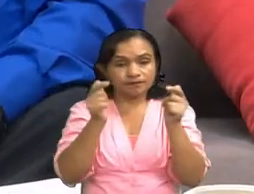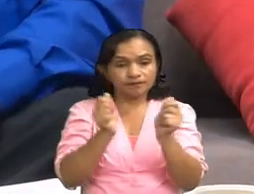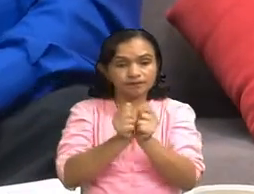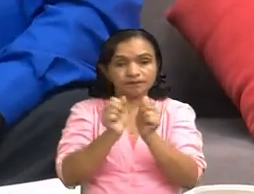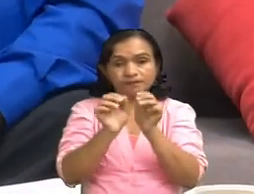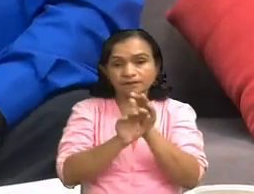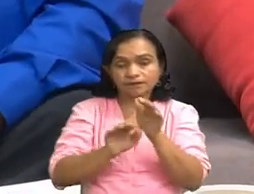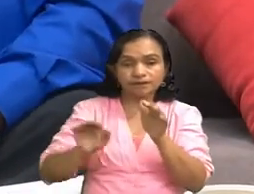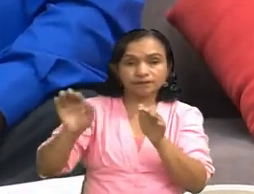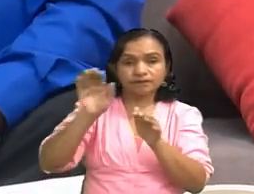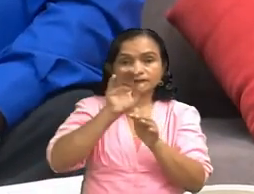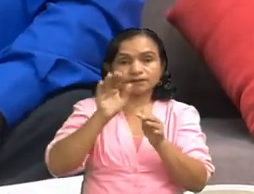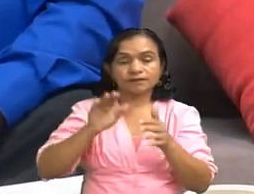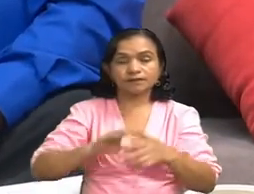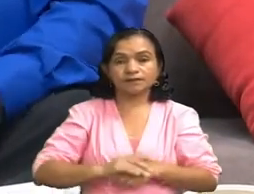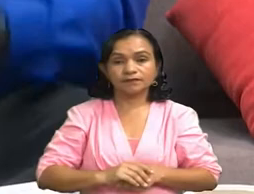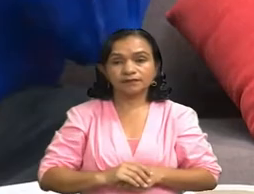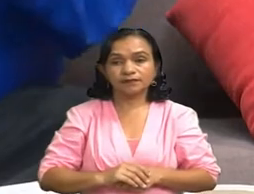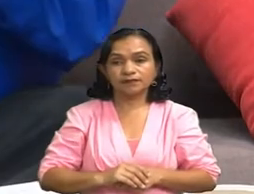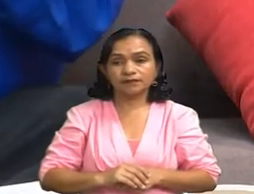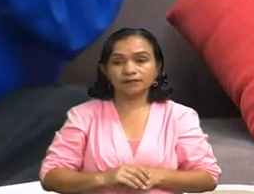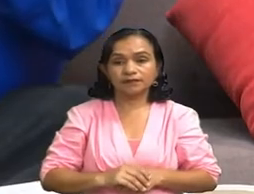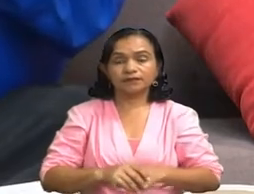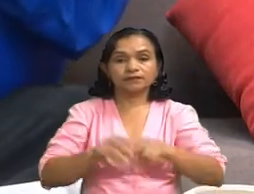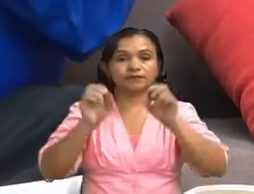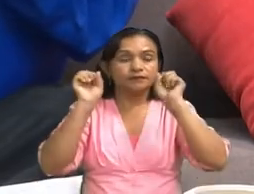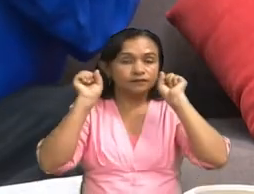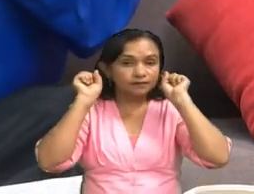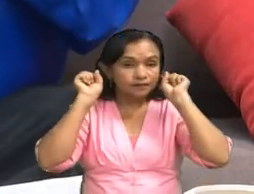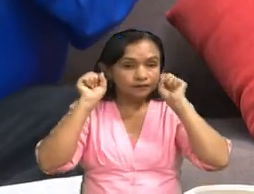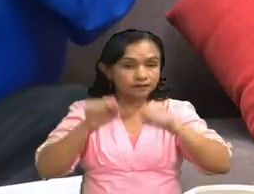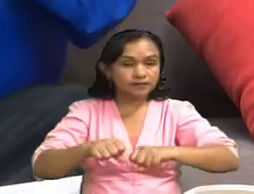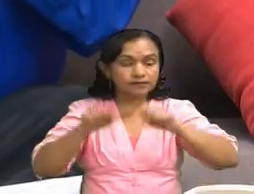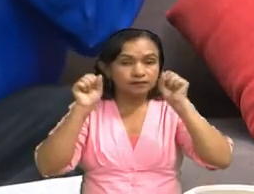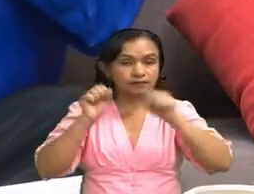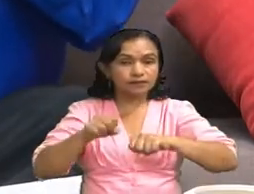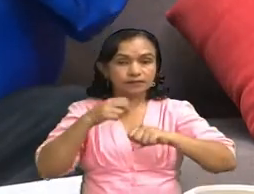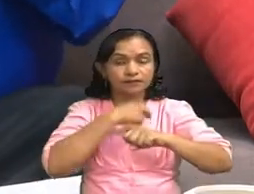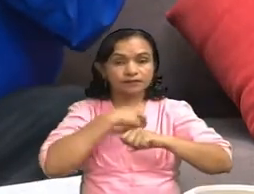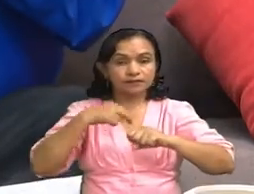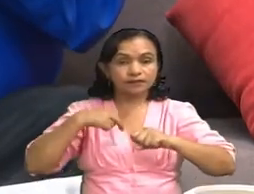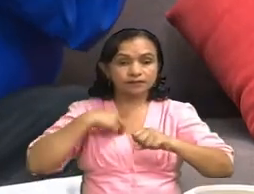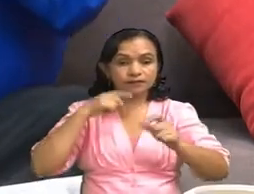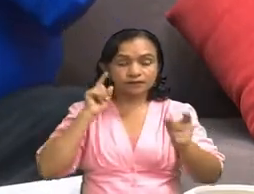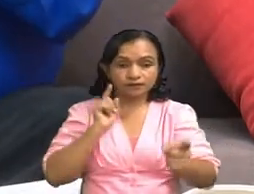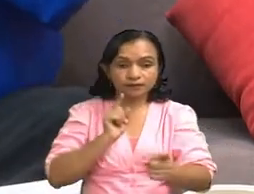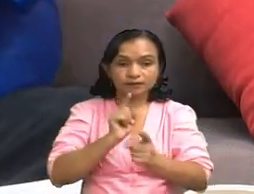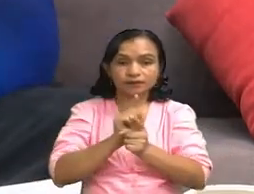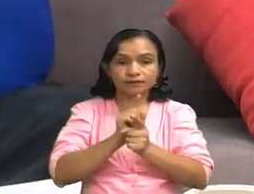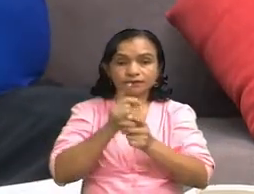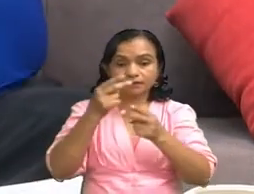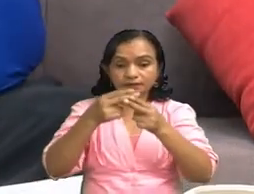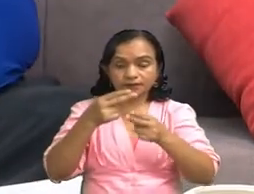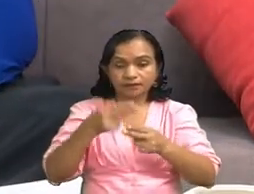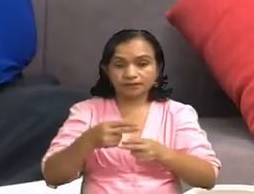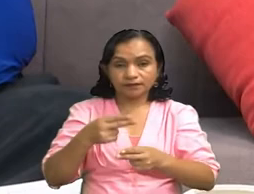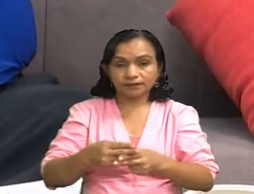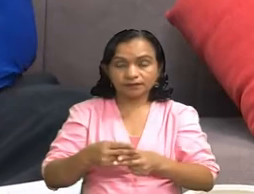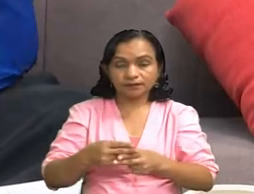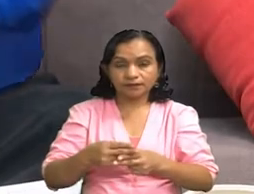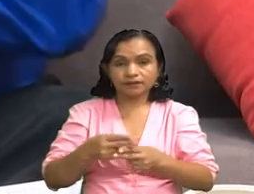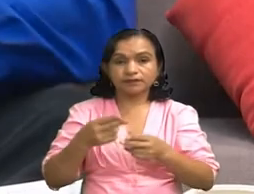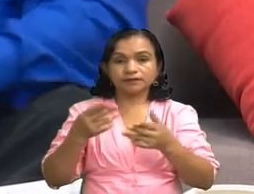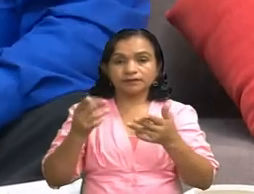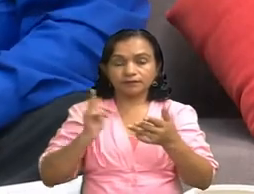más. Y logramos realizar la identificación y registro en el sistema, el registro